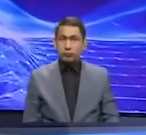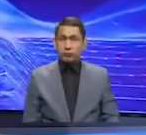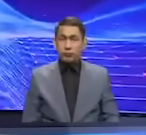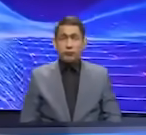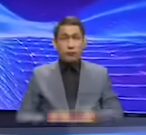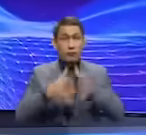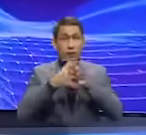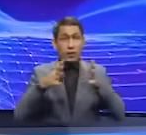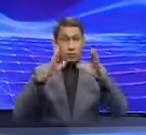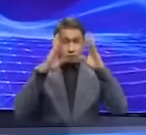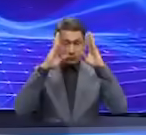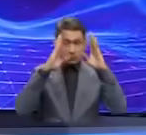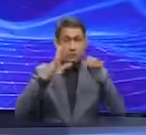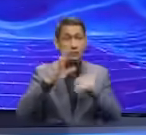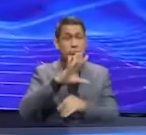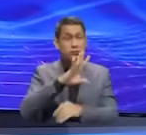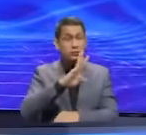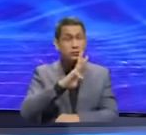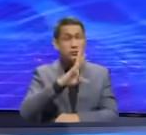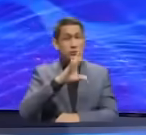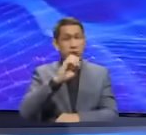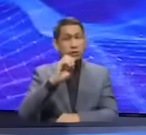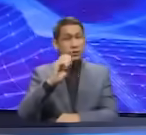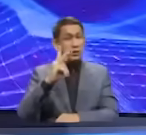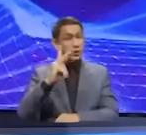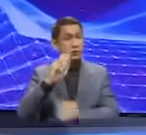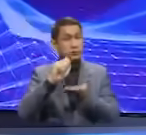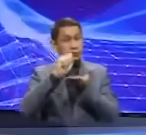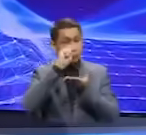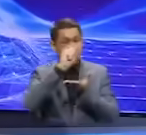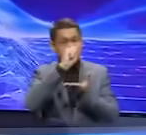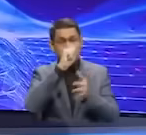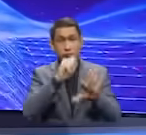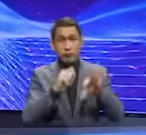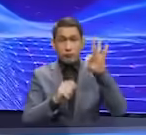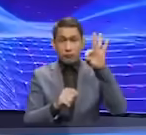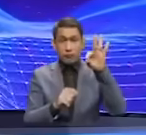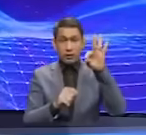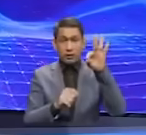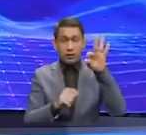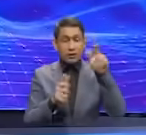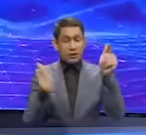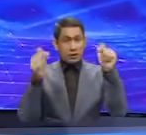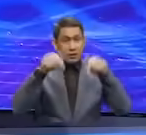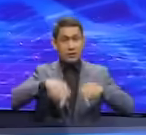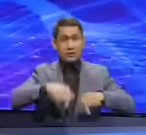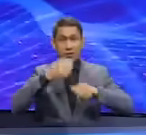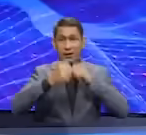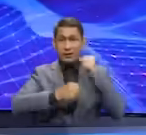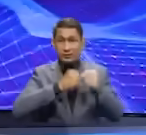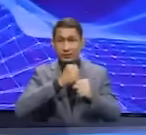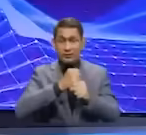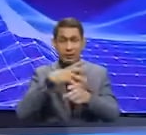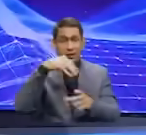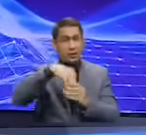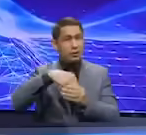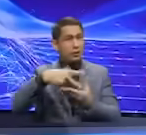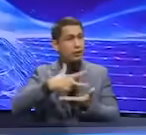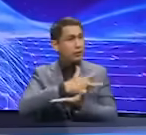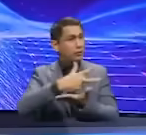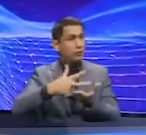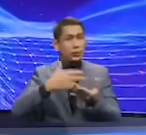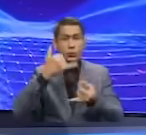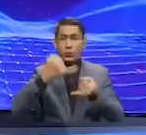Mucha atención, más de 600 kilos de clorhidrato de cocaína fueron incautados en lo que va del año en la provincia del Carchi. En los